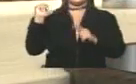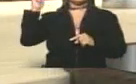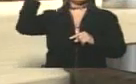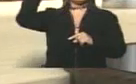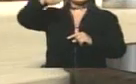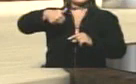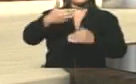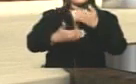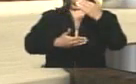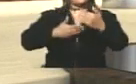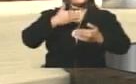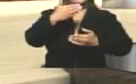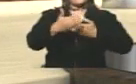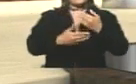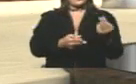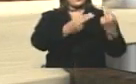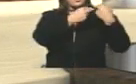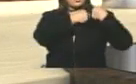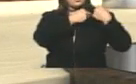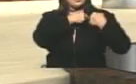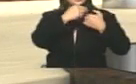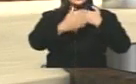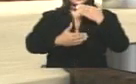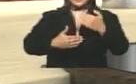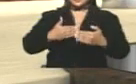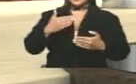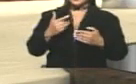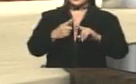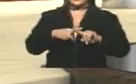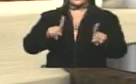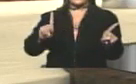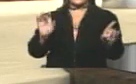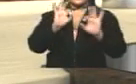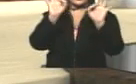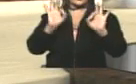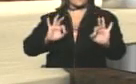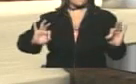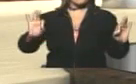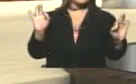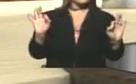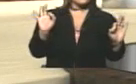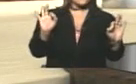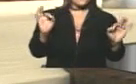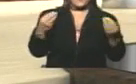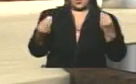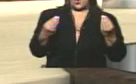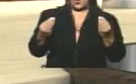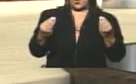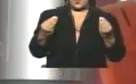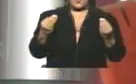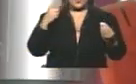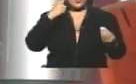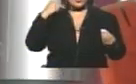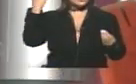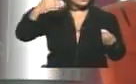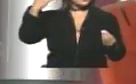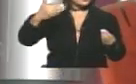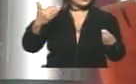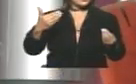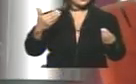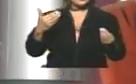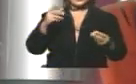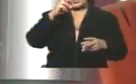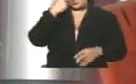tiempo, de la manera hermosa, hemos asumido esas formas de cómo rendir una tradicionalidad por medio